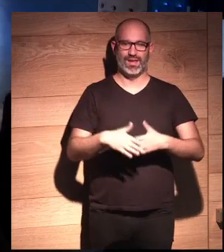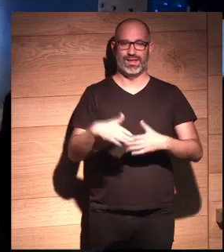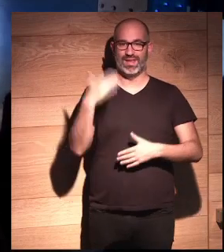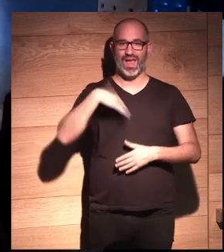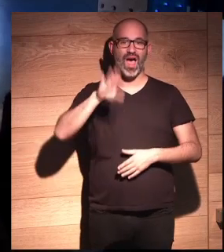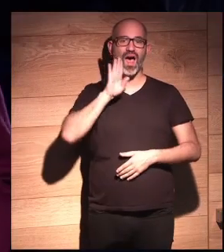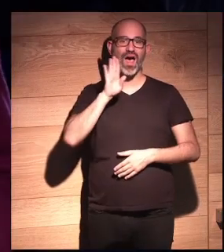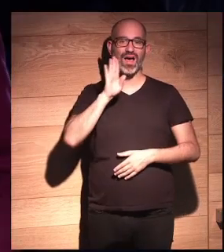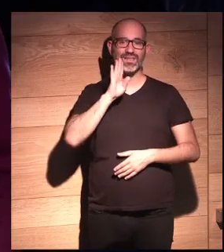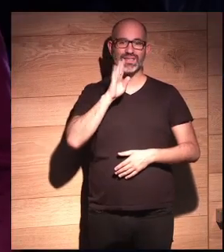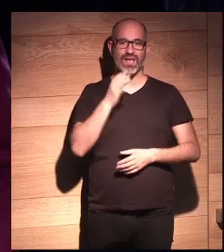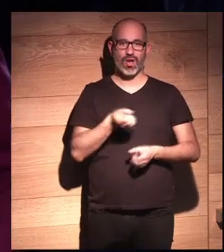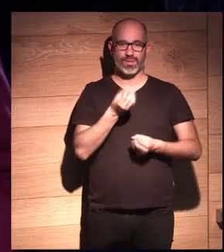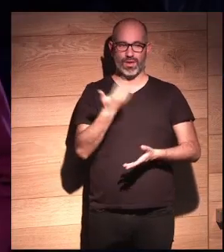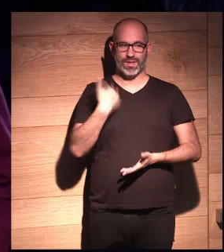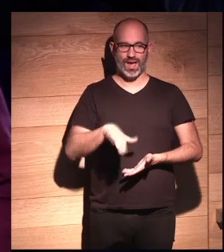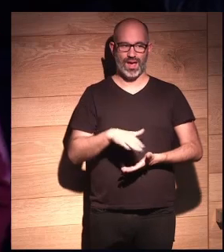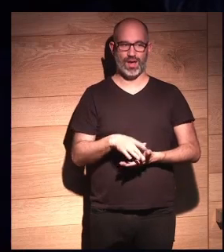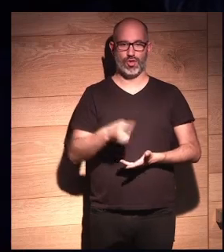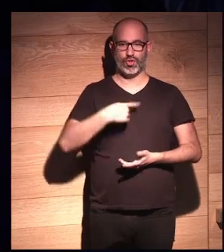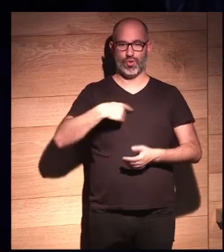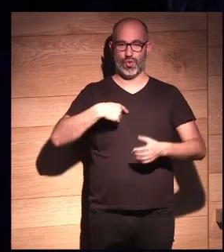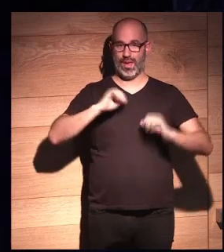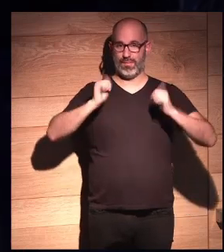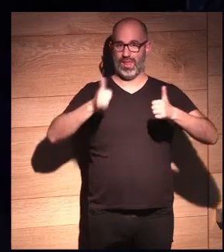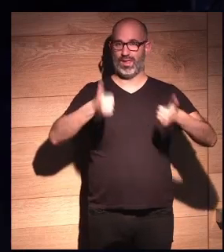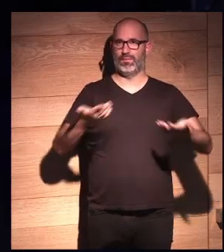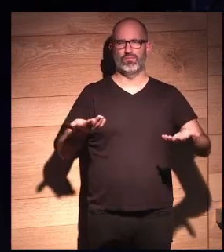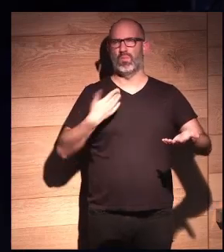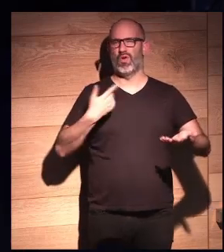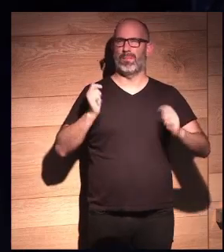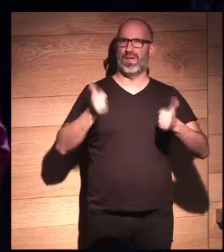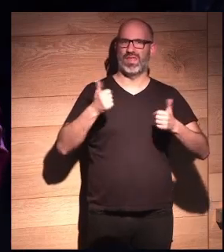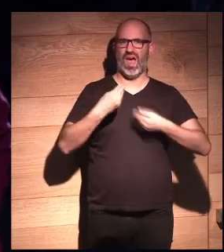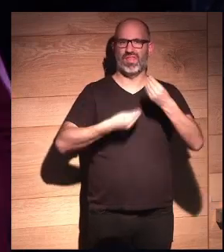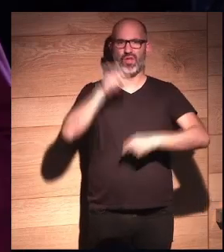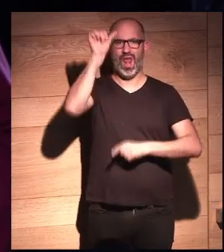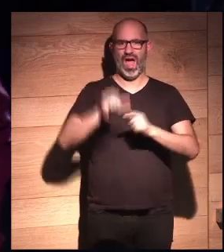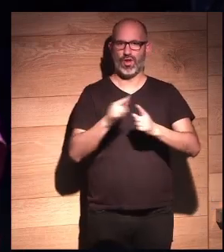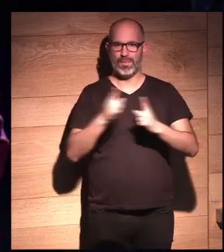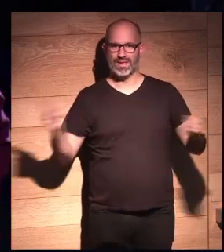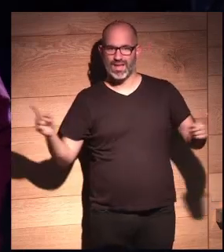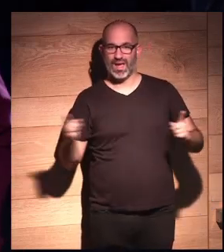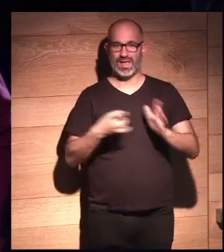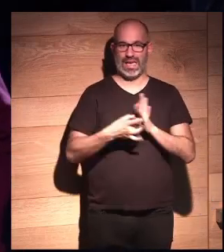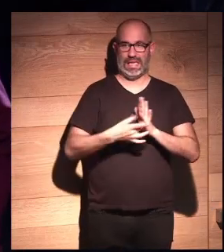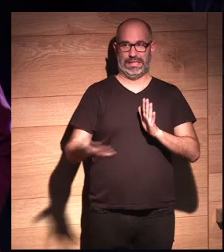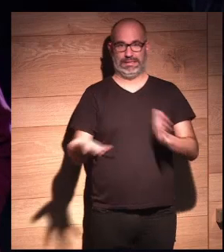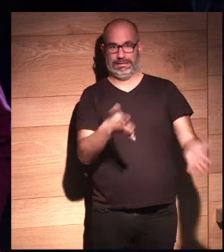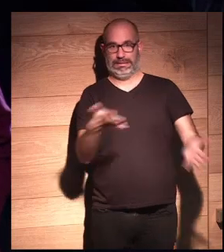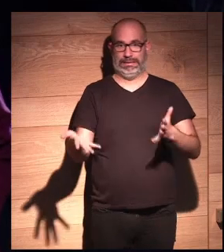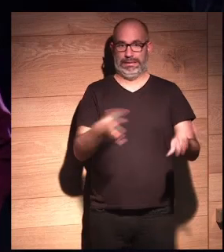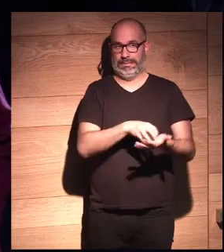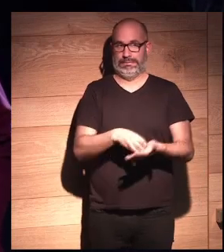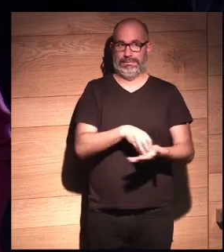comentaba Marieta, empecé haciendo largometrajes de dudosa calidad con 18 años,